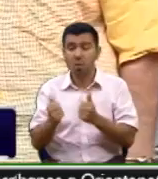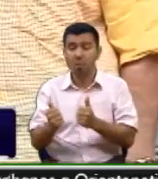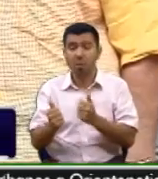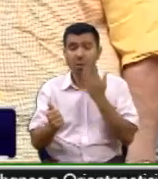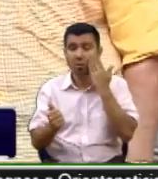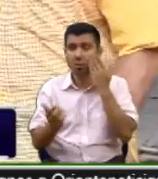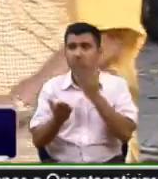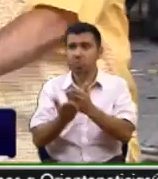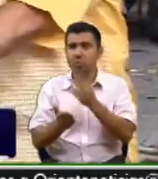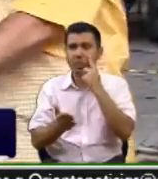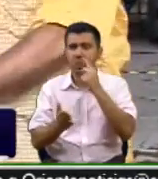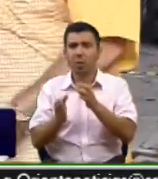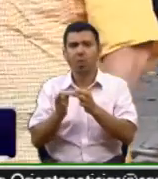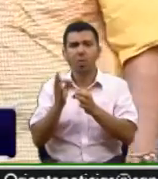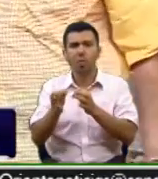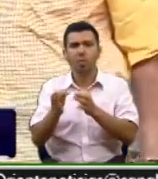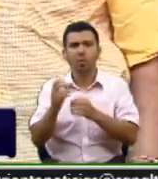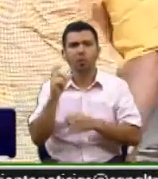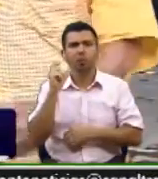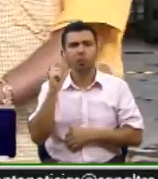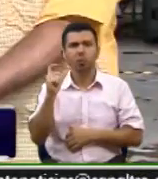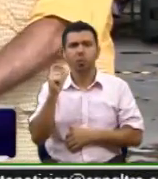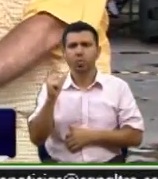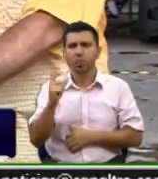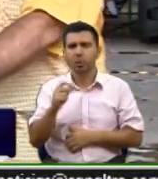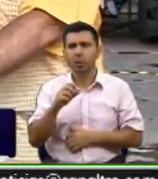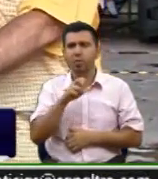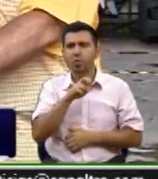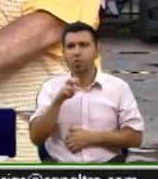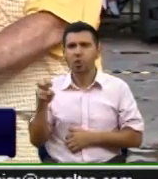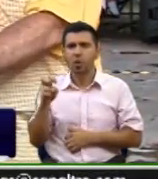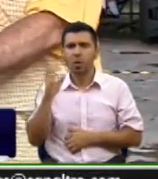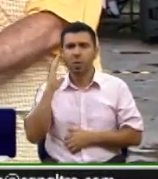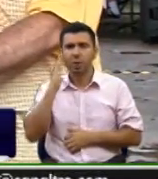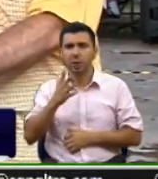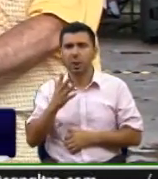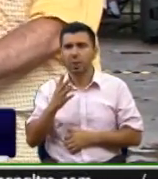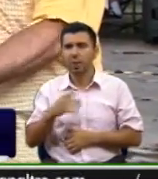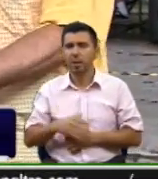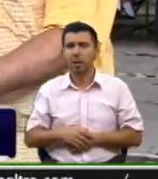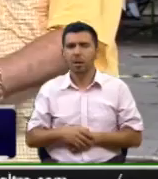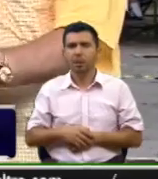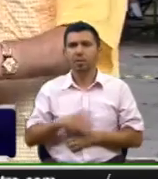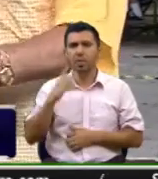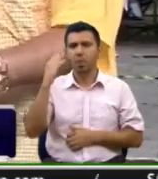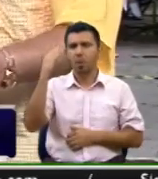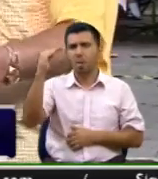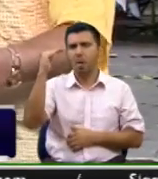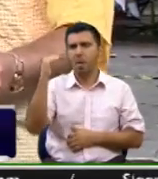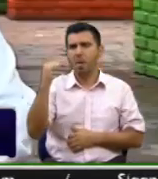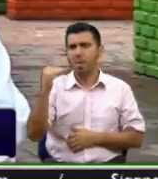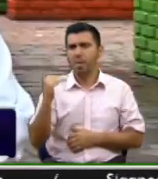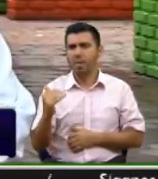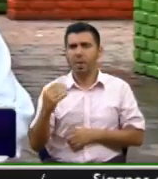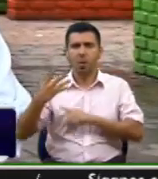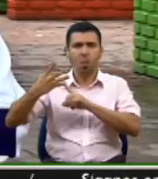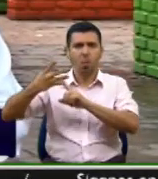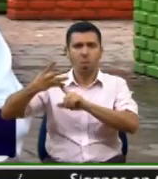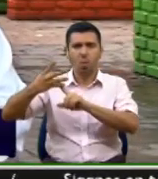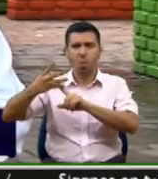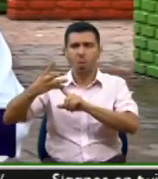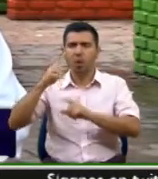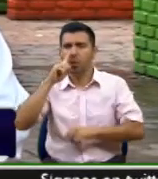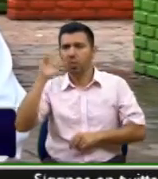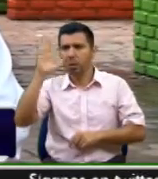académico del departamento norte de Santander. Ocupa el cuarto lugar a nivel nacional y por supuesto por eso lo quisieron premiar. Es el Instituto